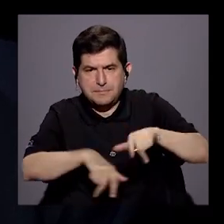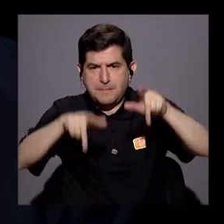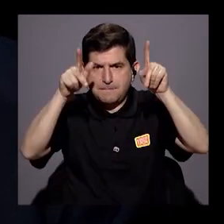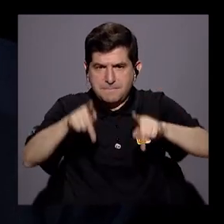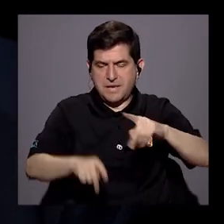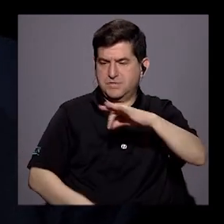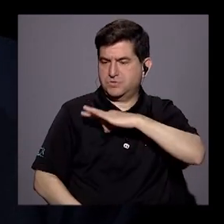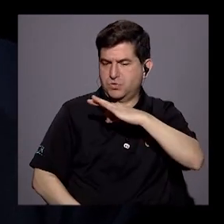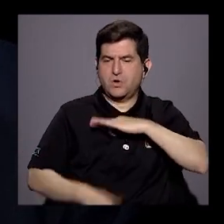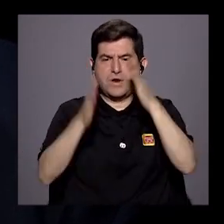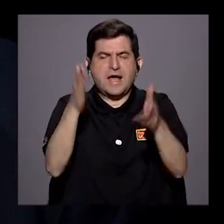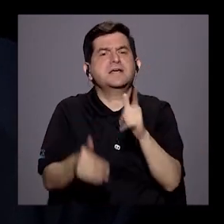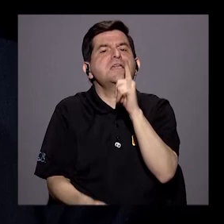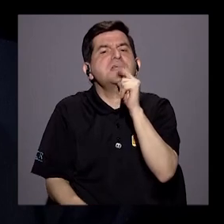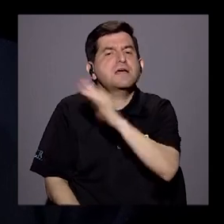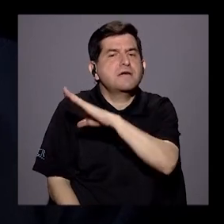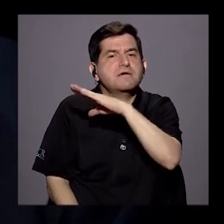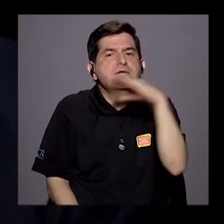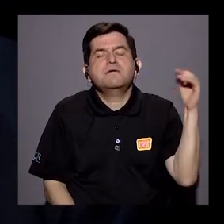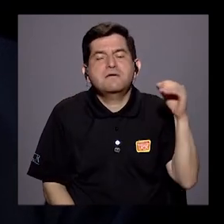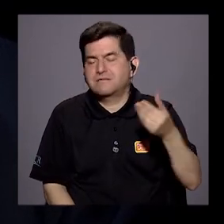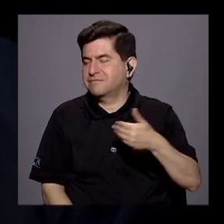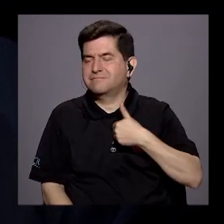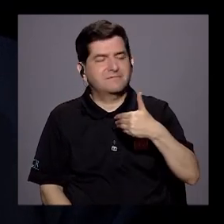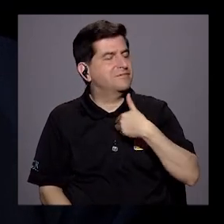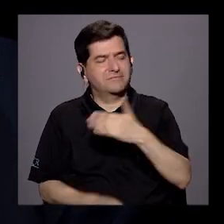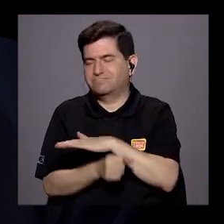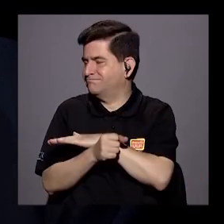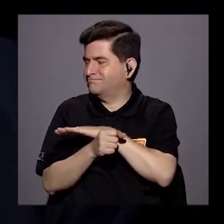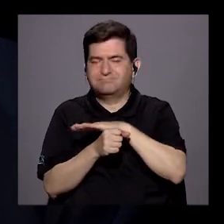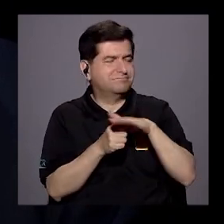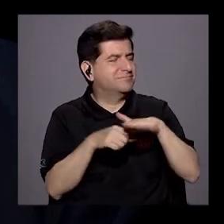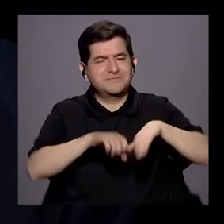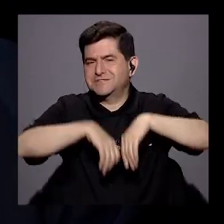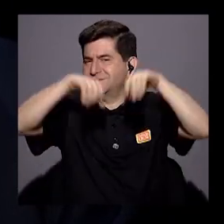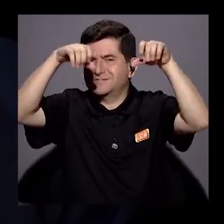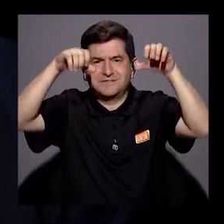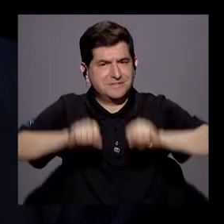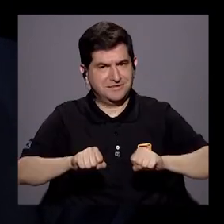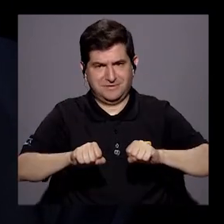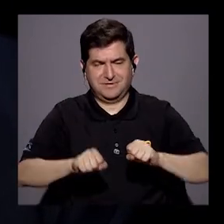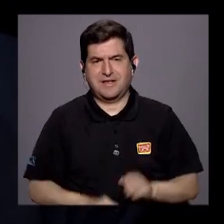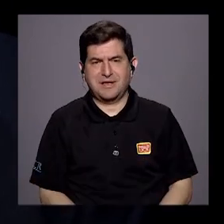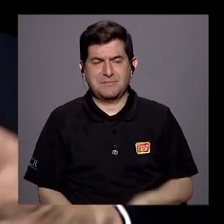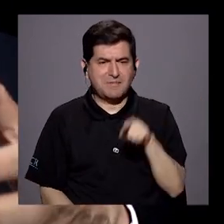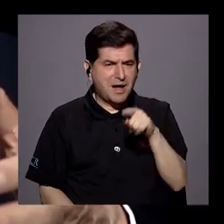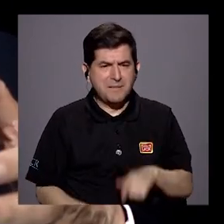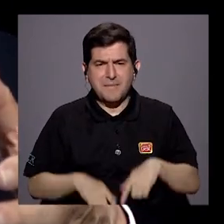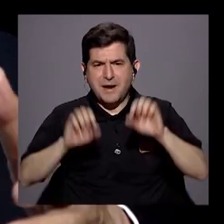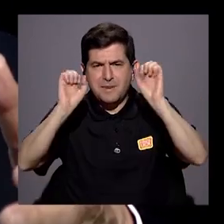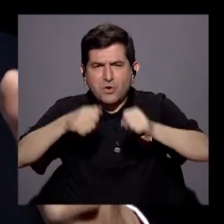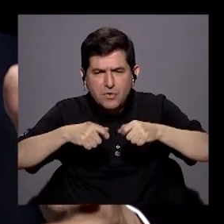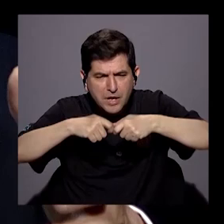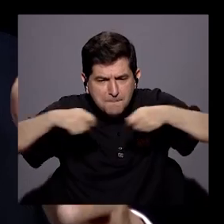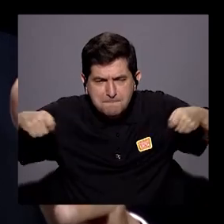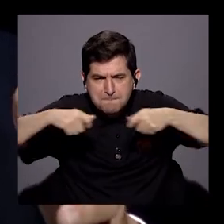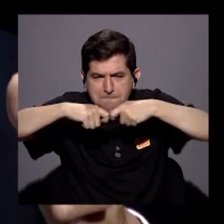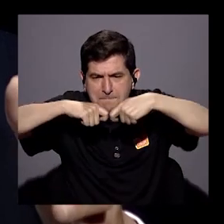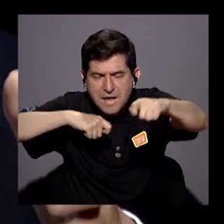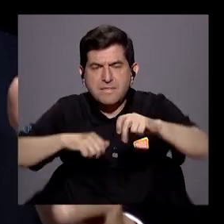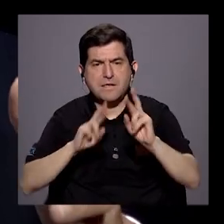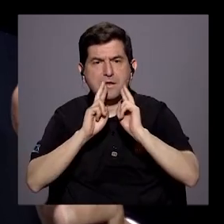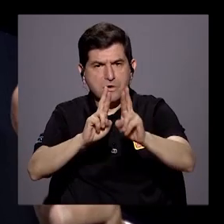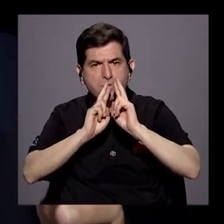de quiénes deben ser los beneficiarios y además no tiene suficiente sistemas de medición